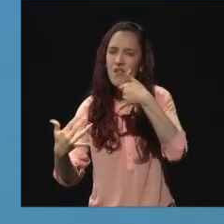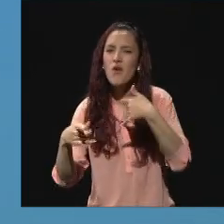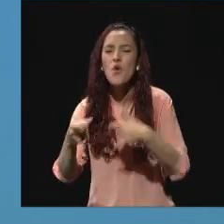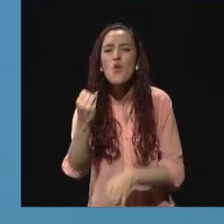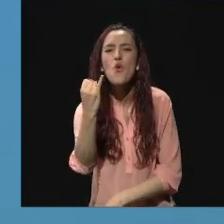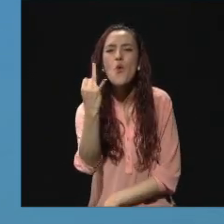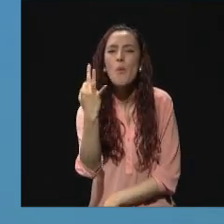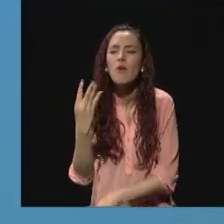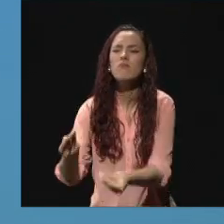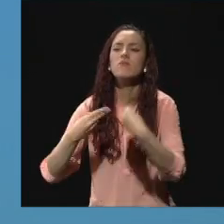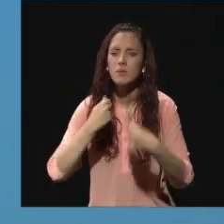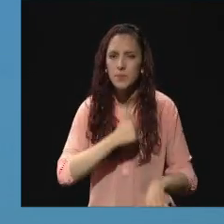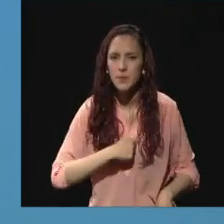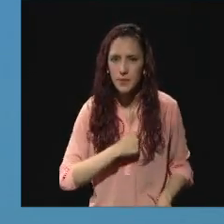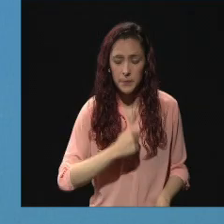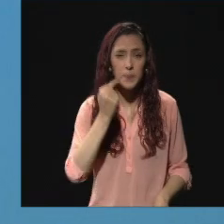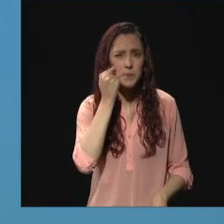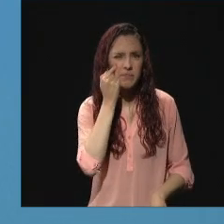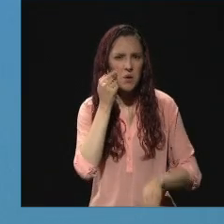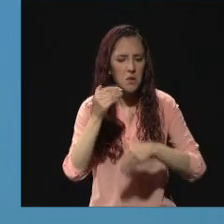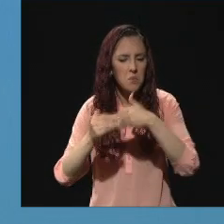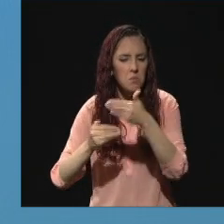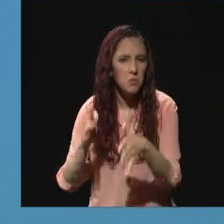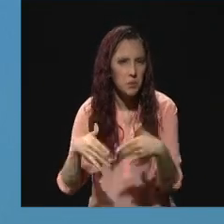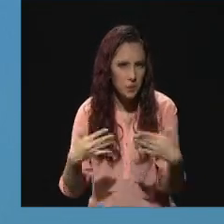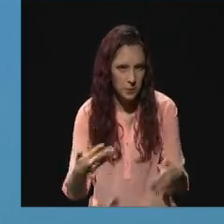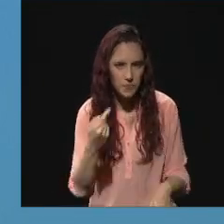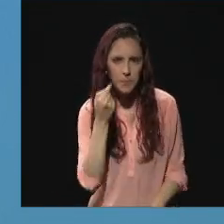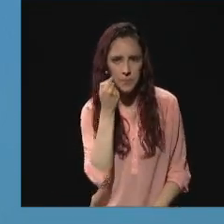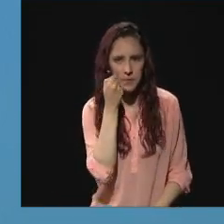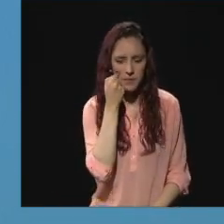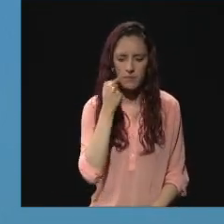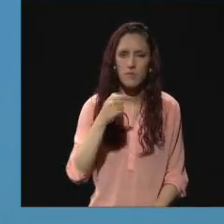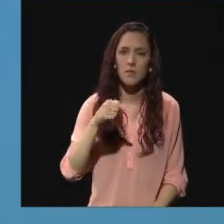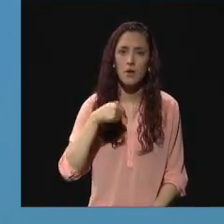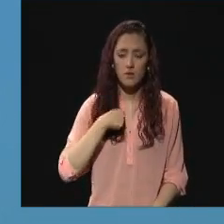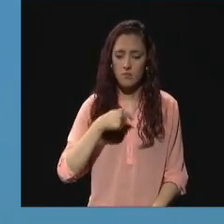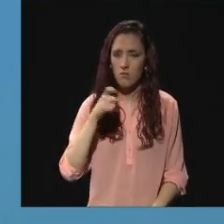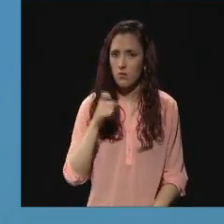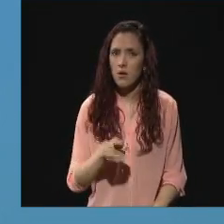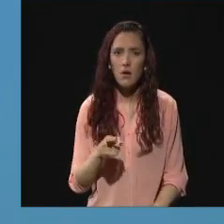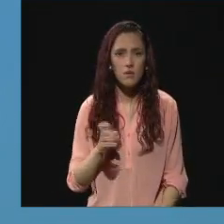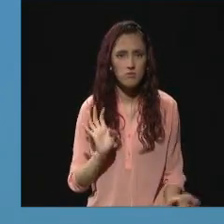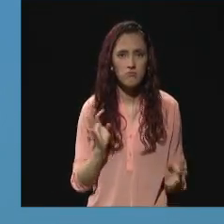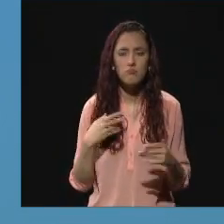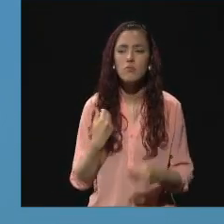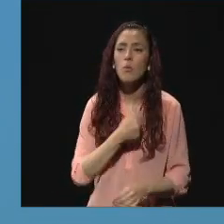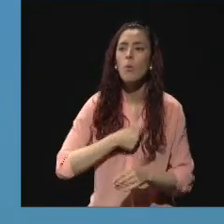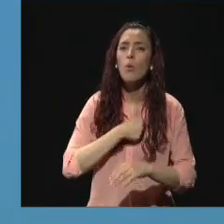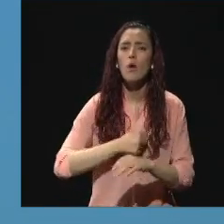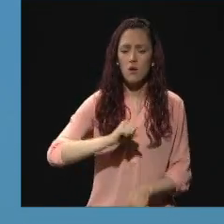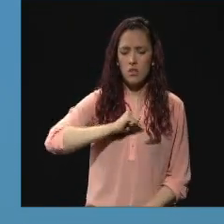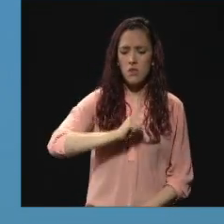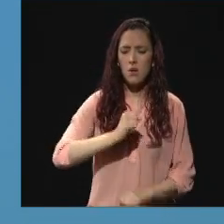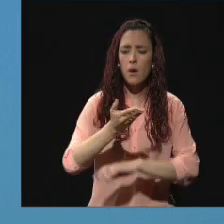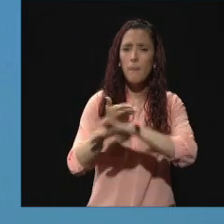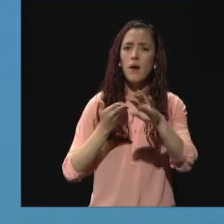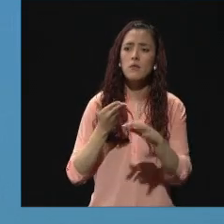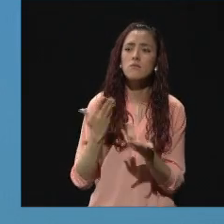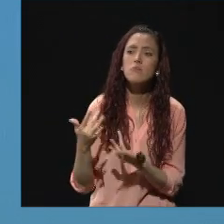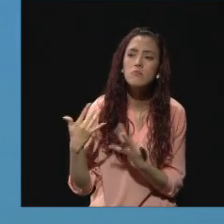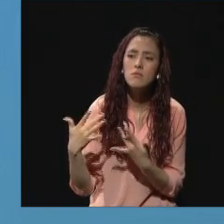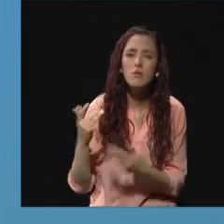procedimiento los operadores tienen la obligación de recibir esas quejas como un derecho de petición y dentro de los quince días tienen que